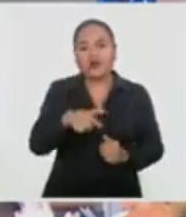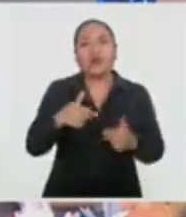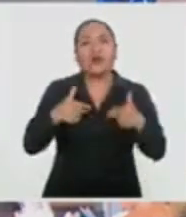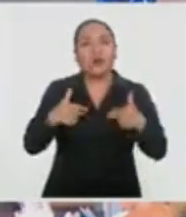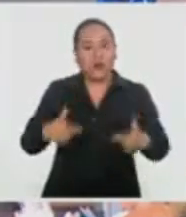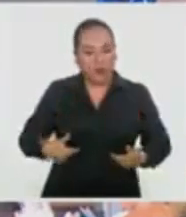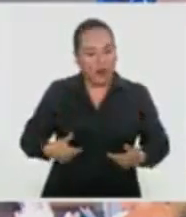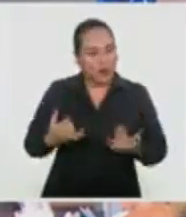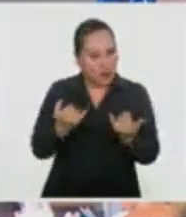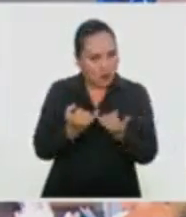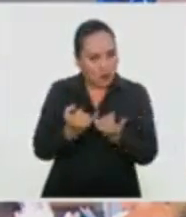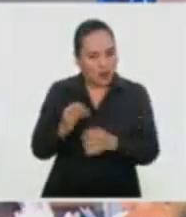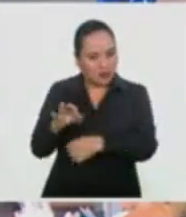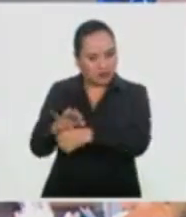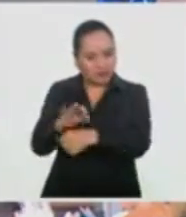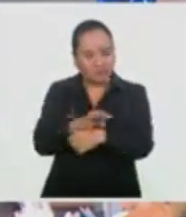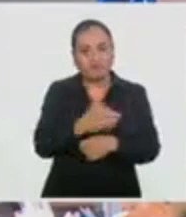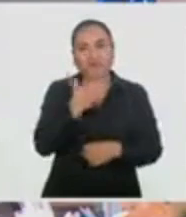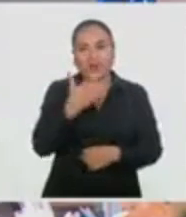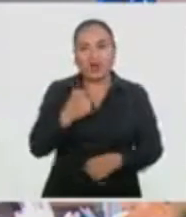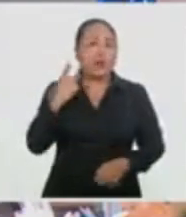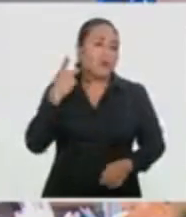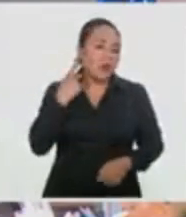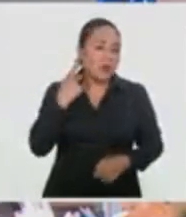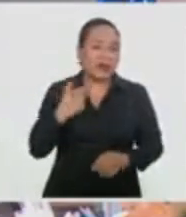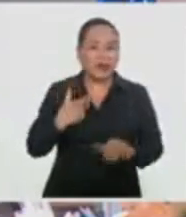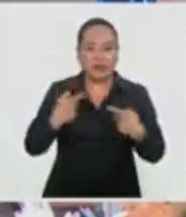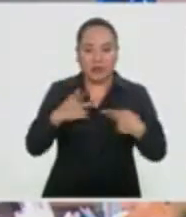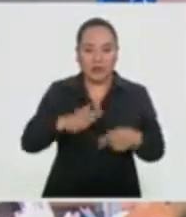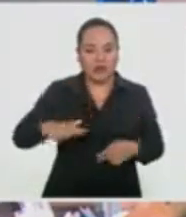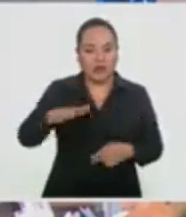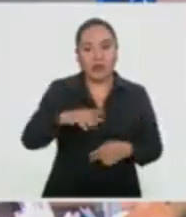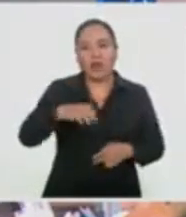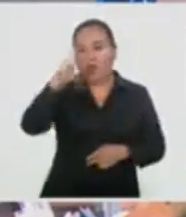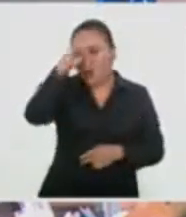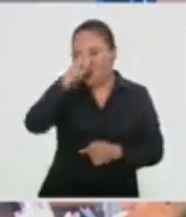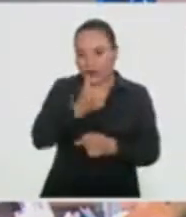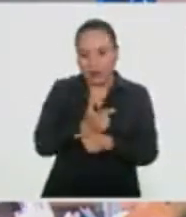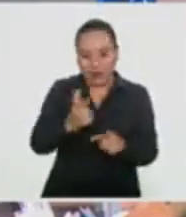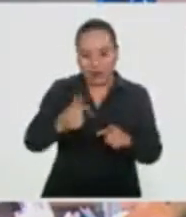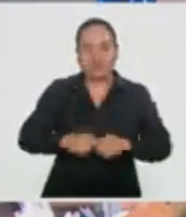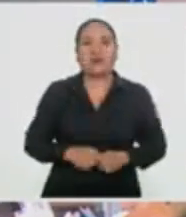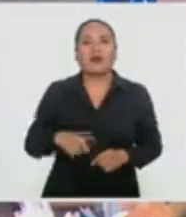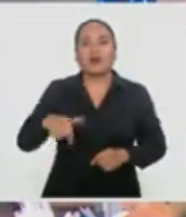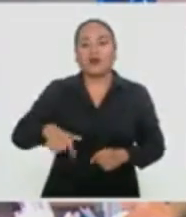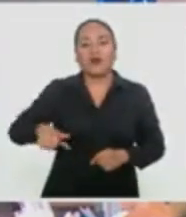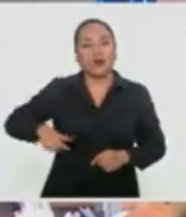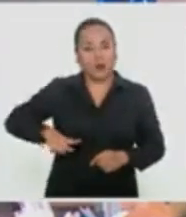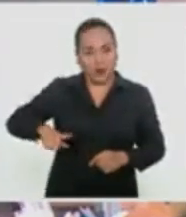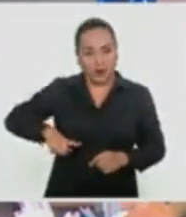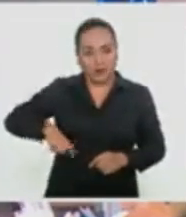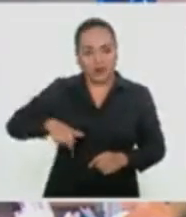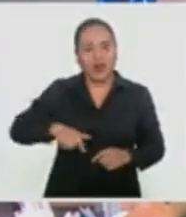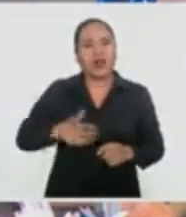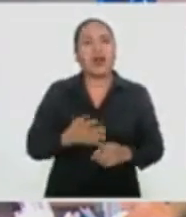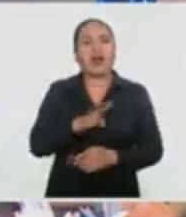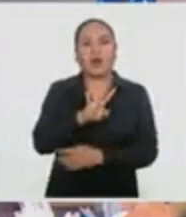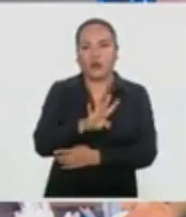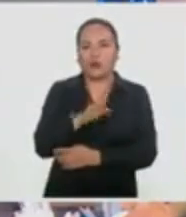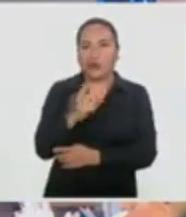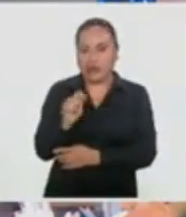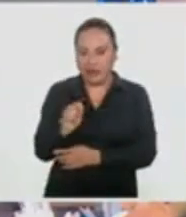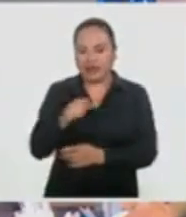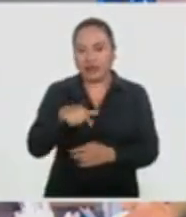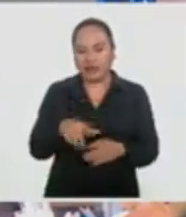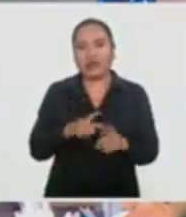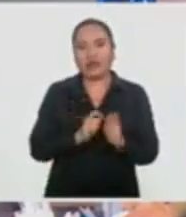como una vocación política y democrática de mi gobierno. En este gobierno de la transformación de la